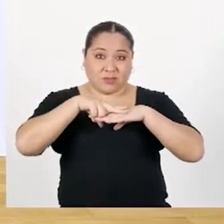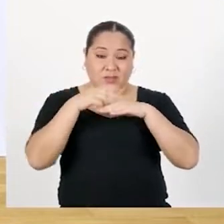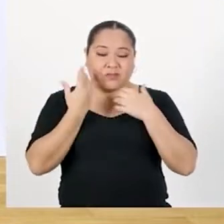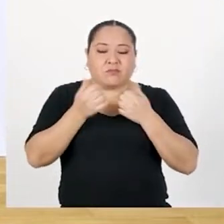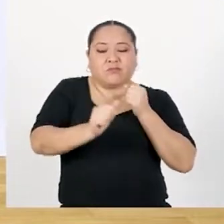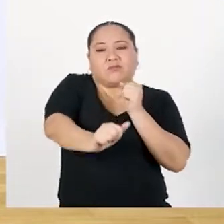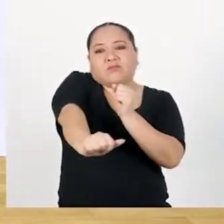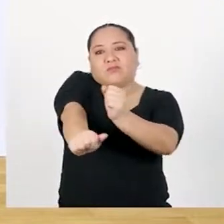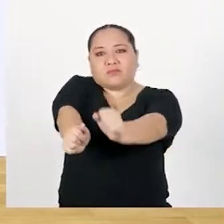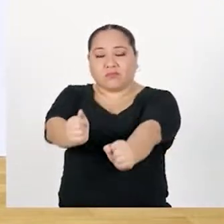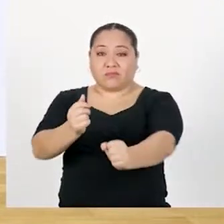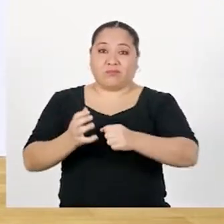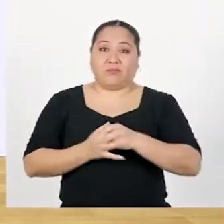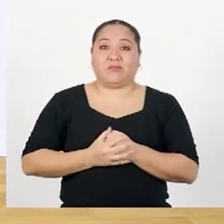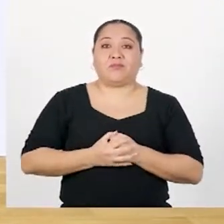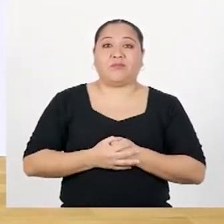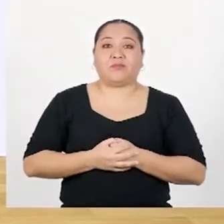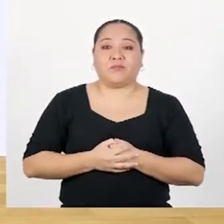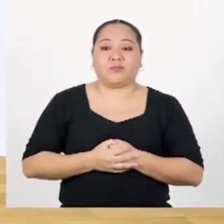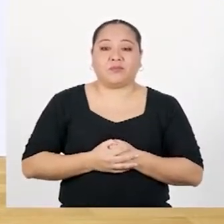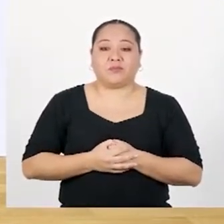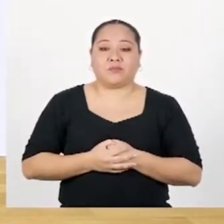estiramos las extremidades.